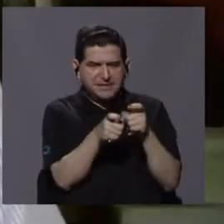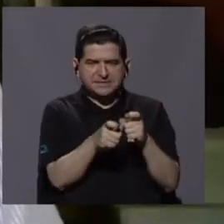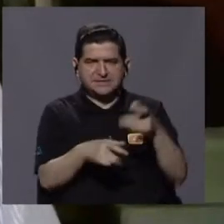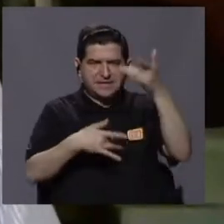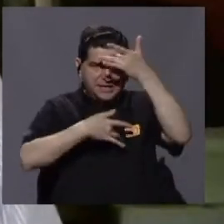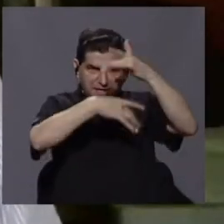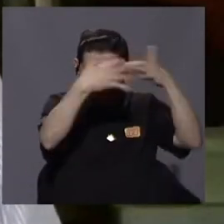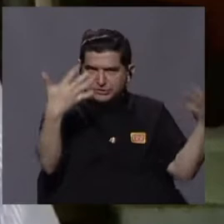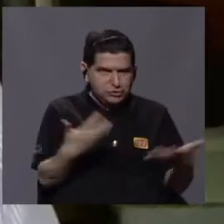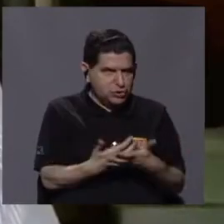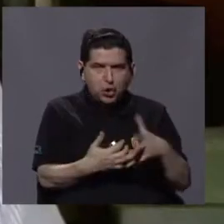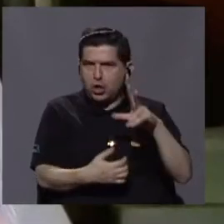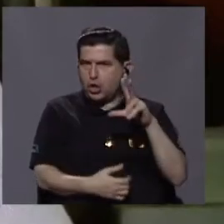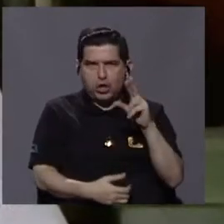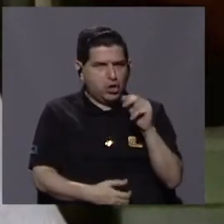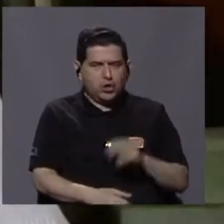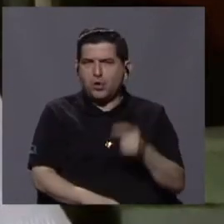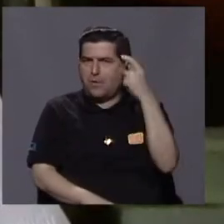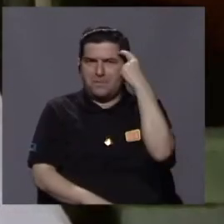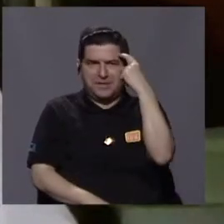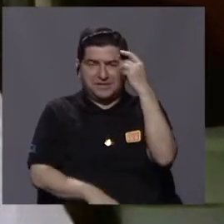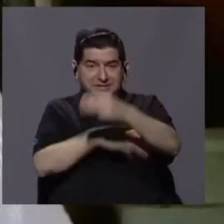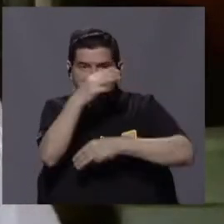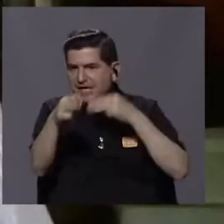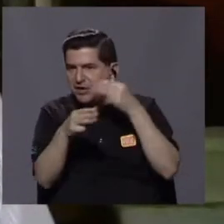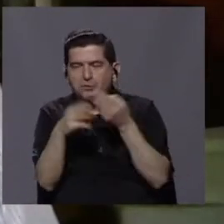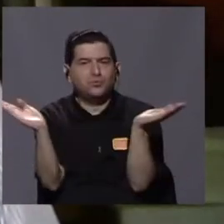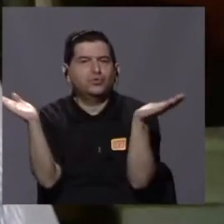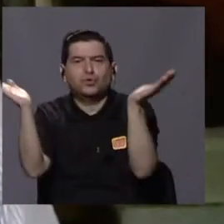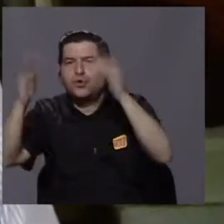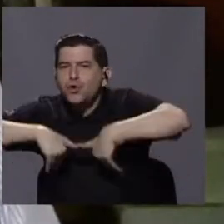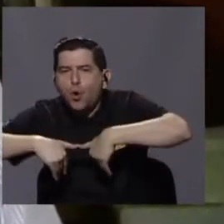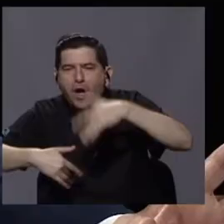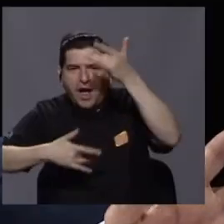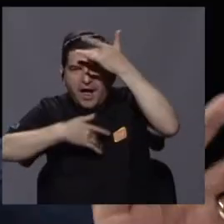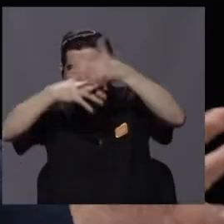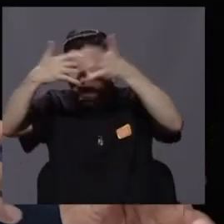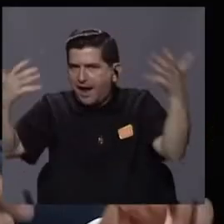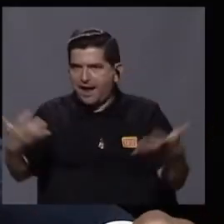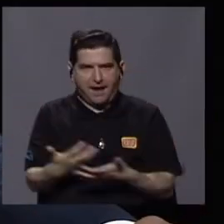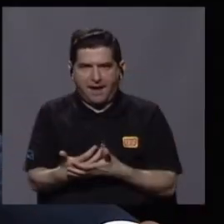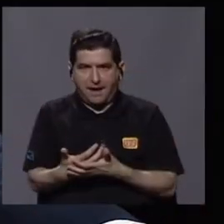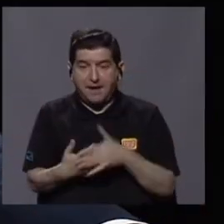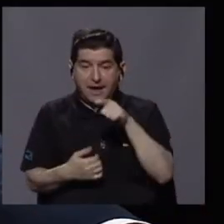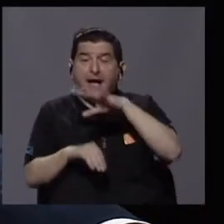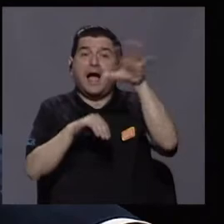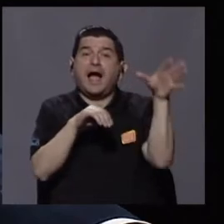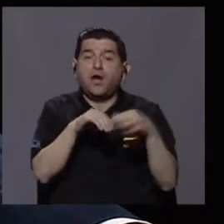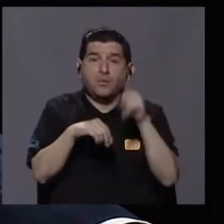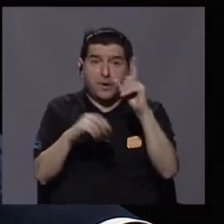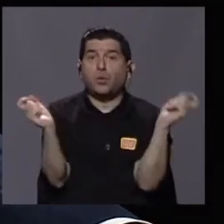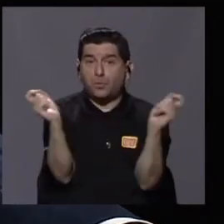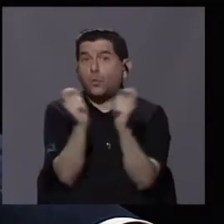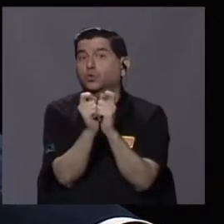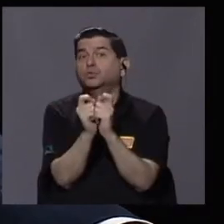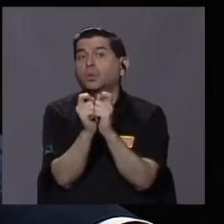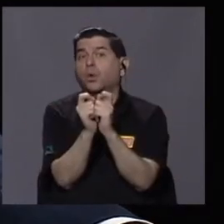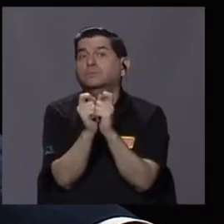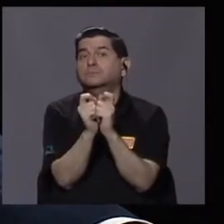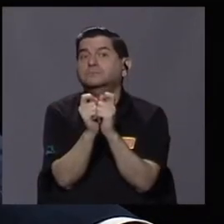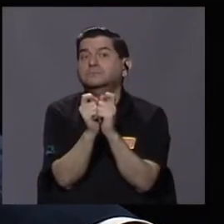más que en ver en un mundo en la cual ya no haya pandemia es muy interesante a esto se suma un punto más